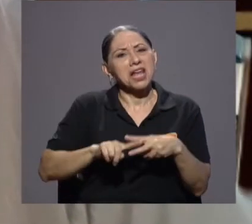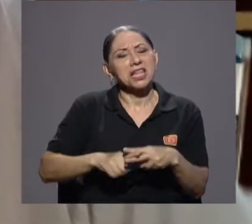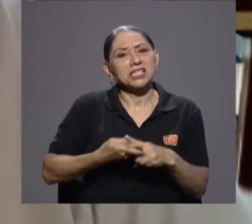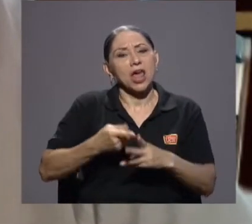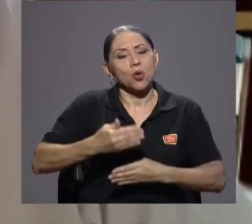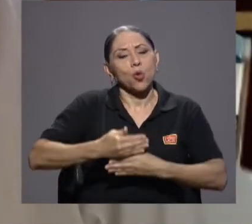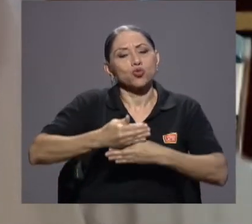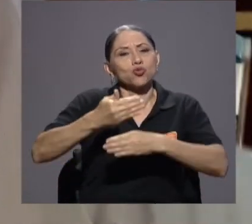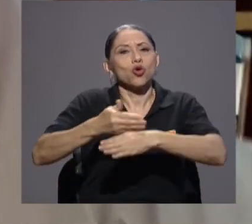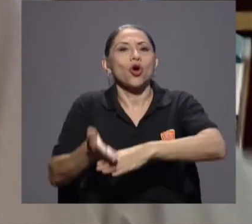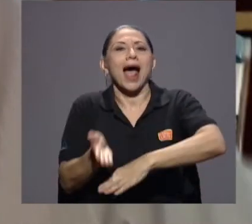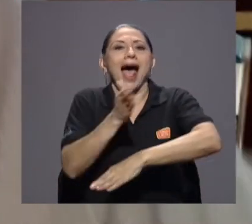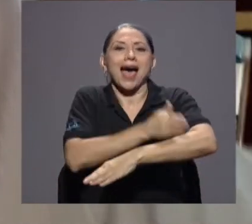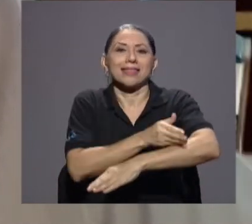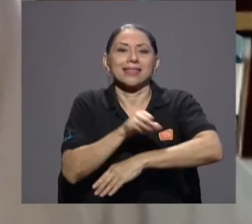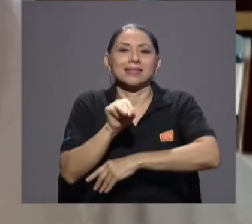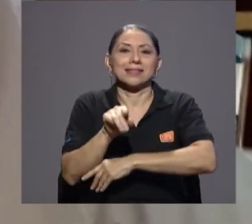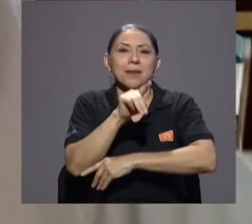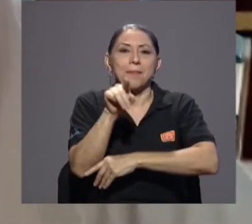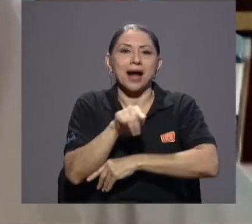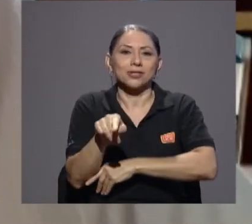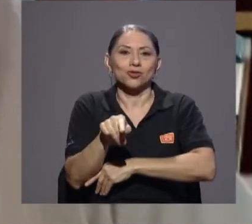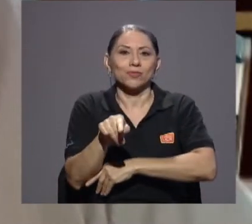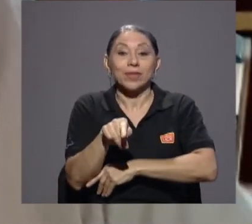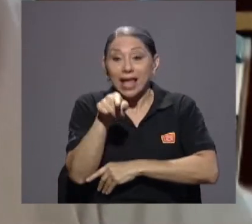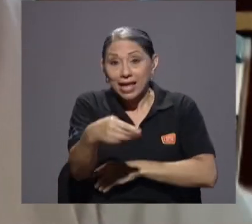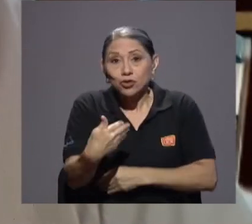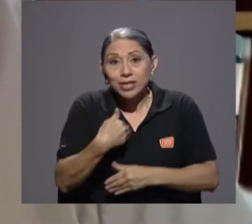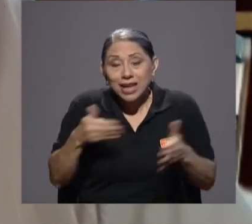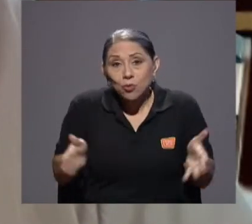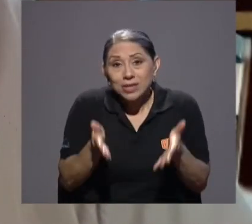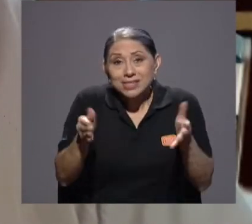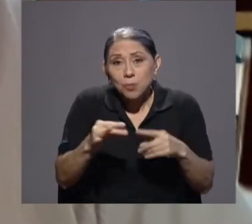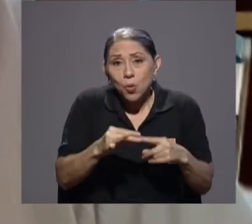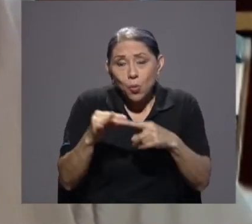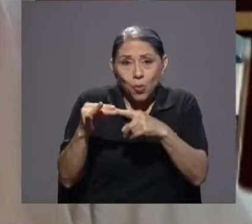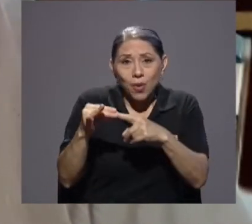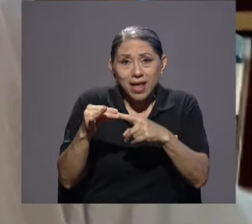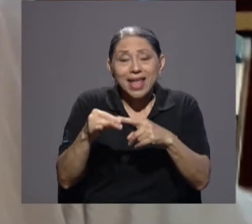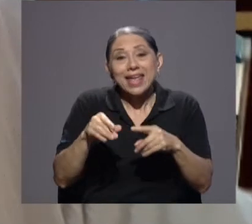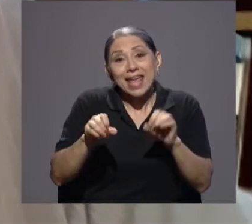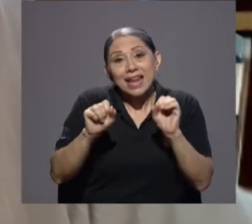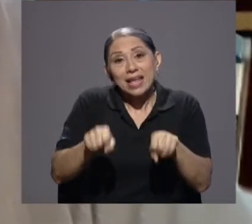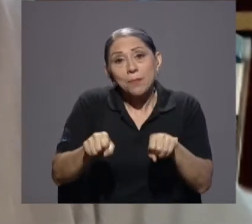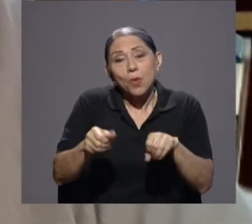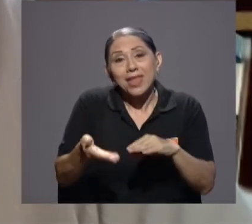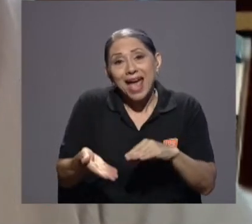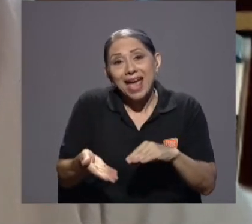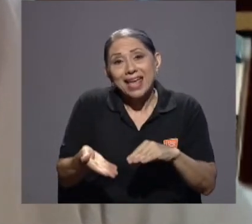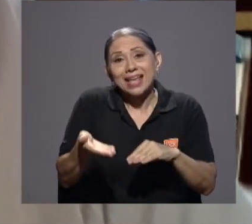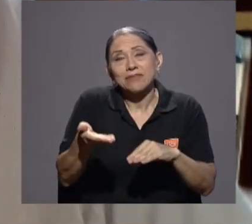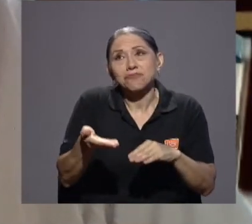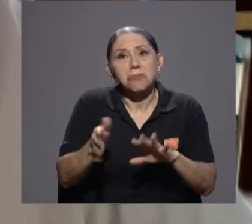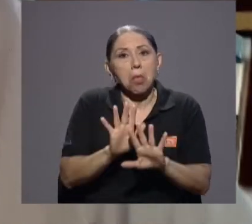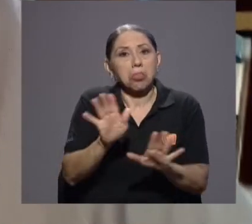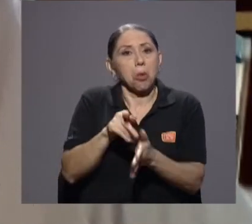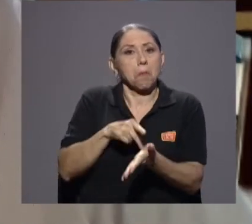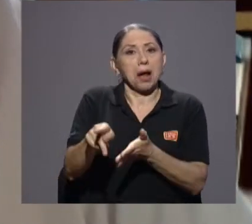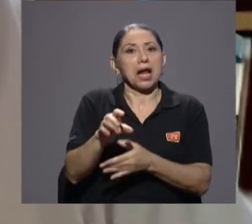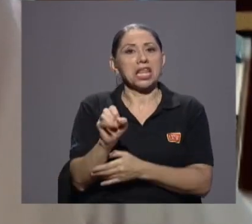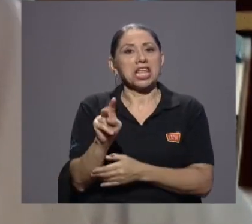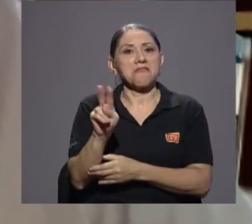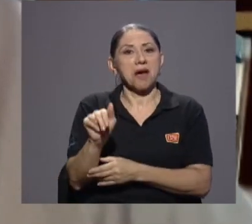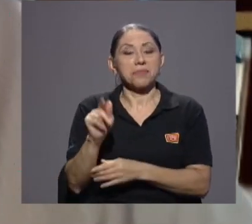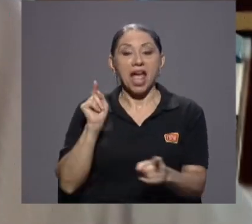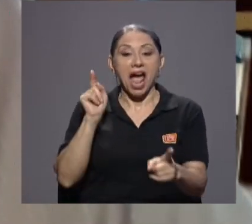mes de marzo, y sobre todo porque tenían un estímulo particular que era acceder al 0% del pago del IVA hasta el 30 de junio. En ese sentido es